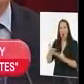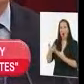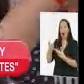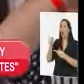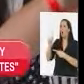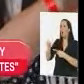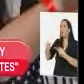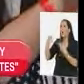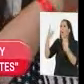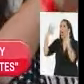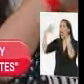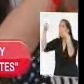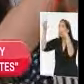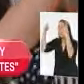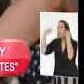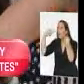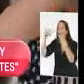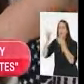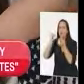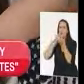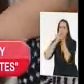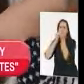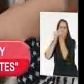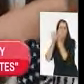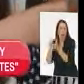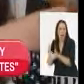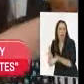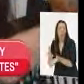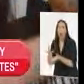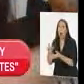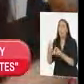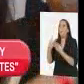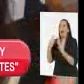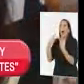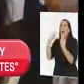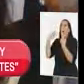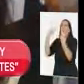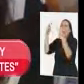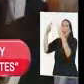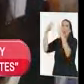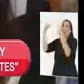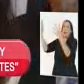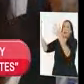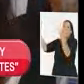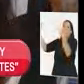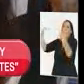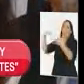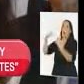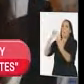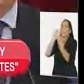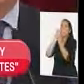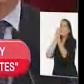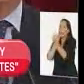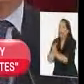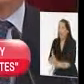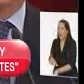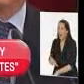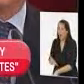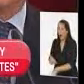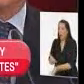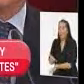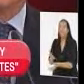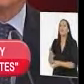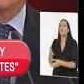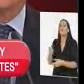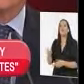de esa situación. No lo digo en términos políticos, lo digo en términos sociales. Sí, sí, sí, sí. Porque en el medio están los trabajadores, están los alumnos, todo eso está en el